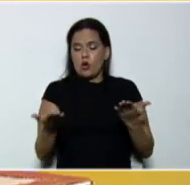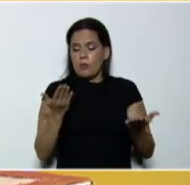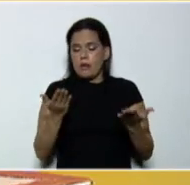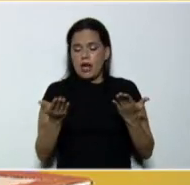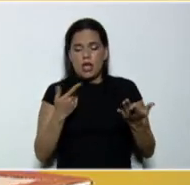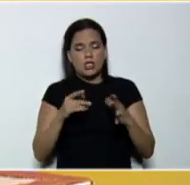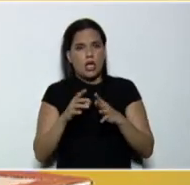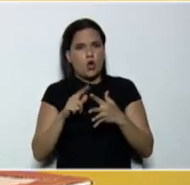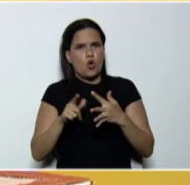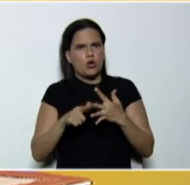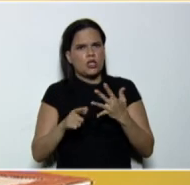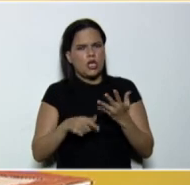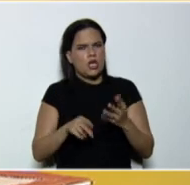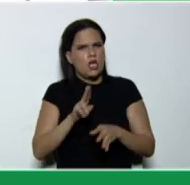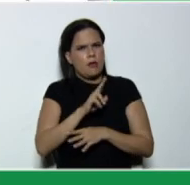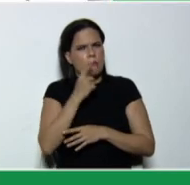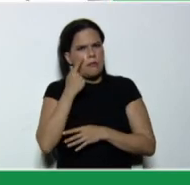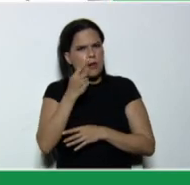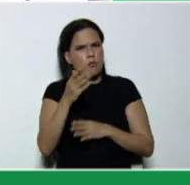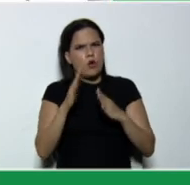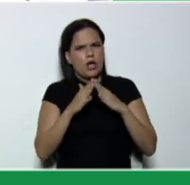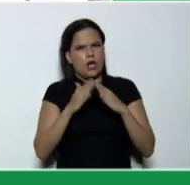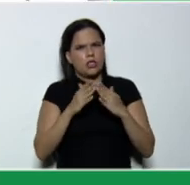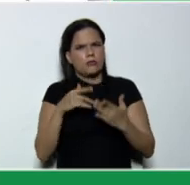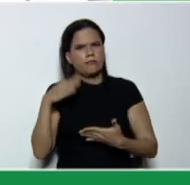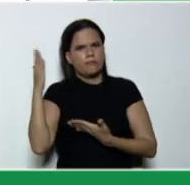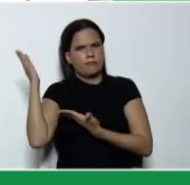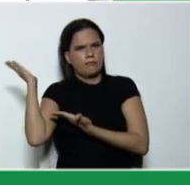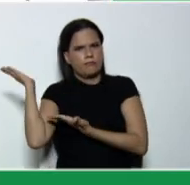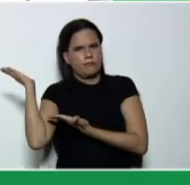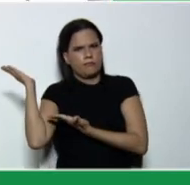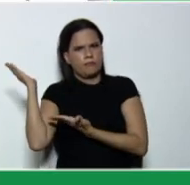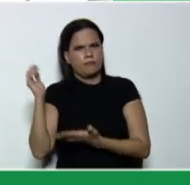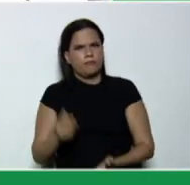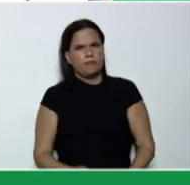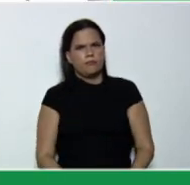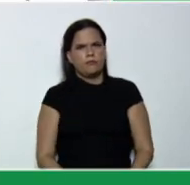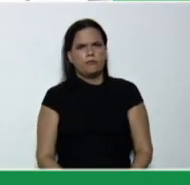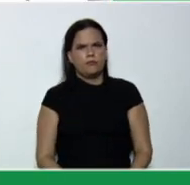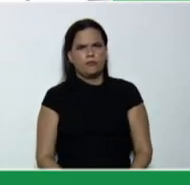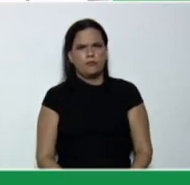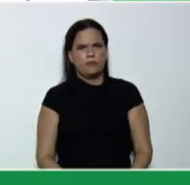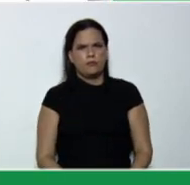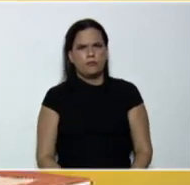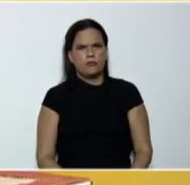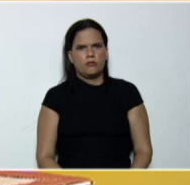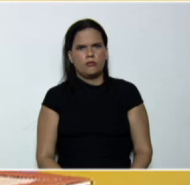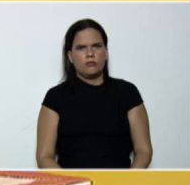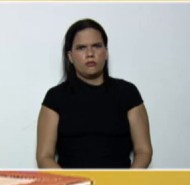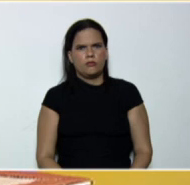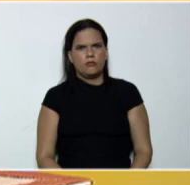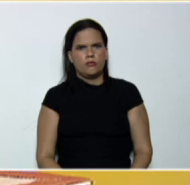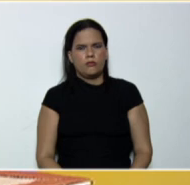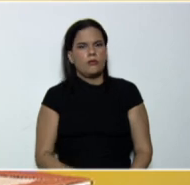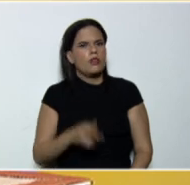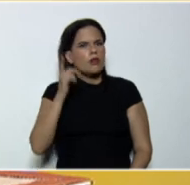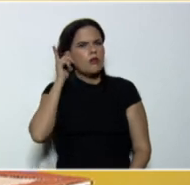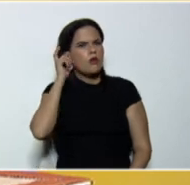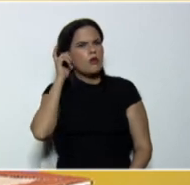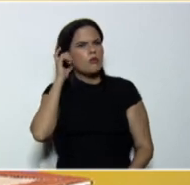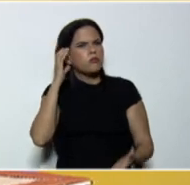de la vida cotidiana con alguno de estos polígonos que acabamos de conocer. Ahora vamos a escuchar con